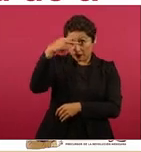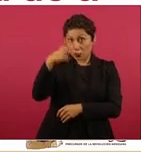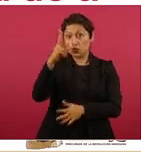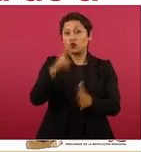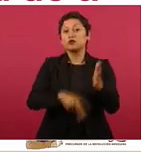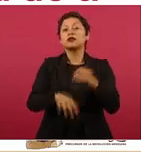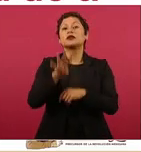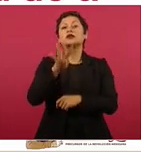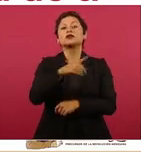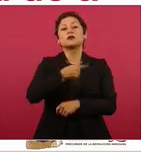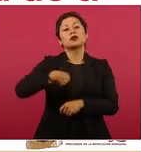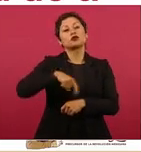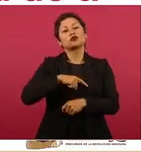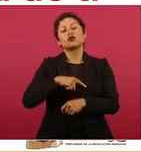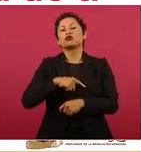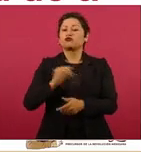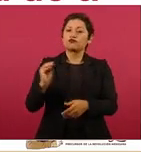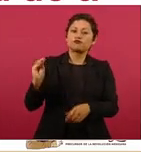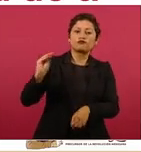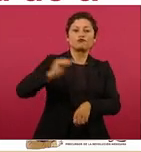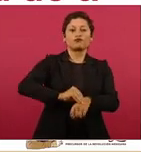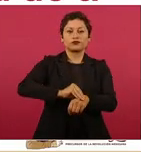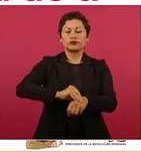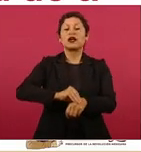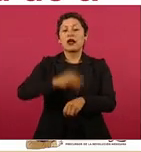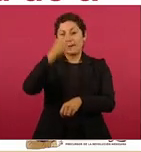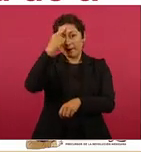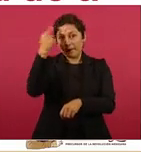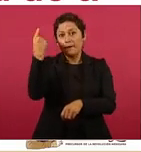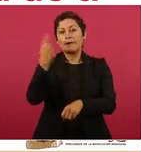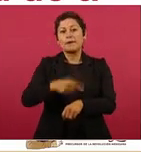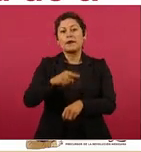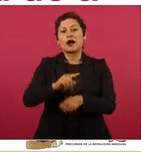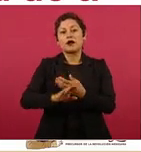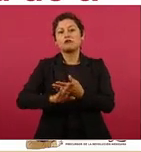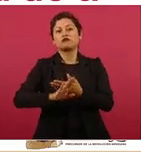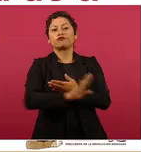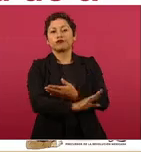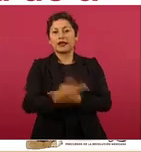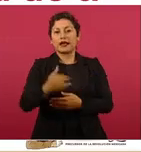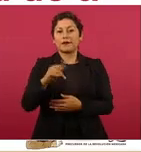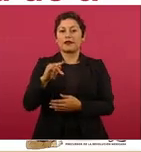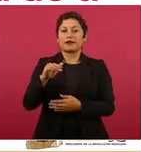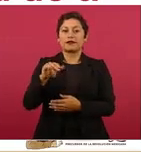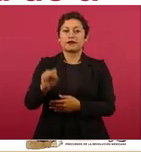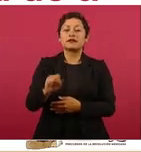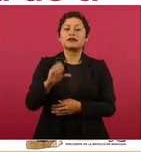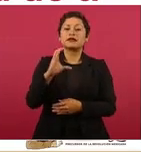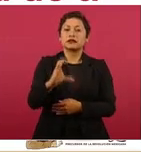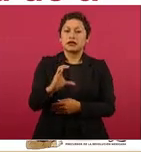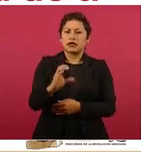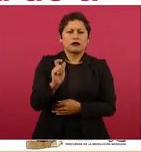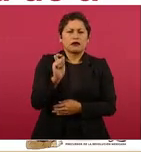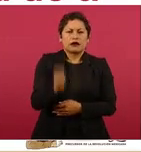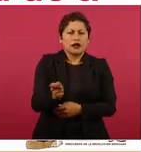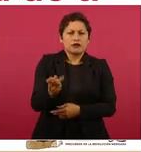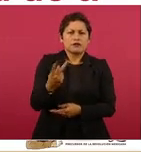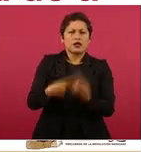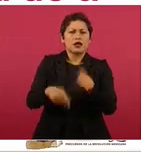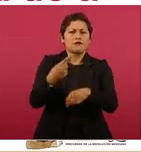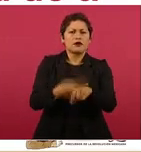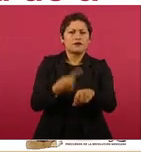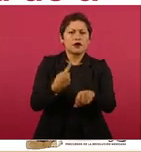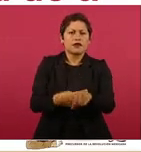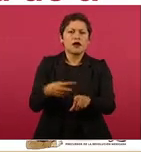establecimos una estrategia nacional de eliminación de la hepatitis C. La hepatitis C es una enfermedad infecciosa que se transmite por